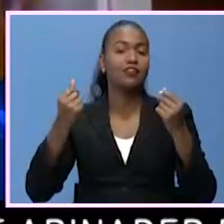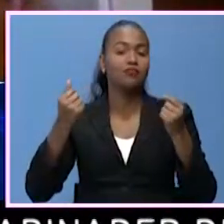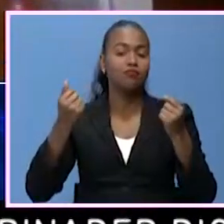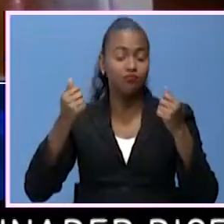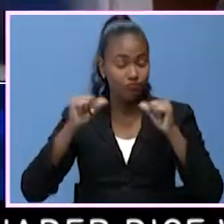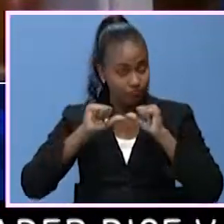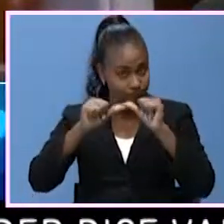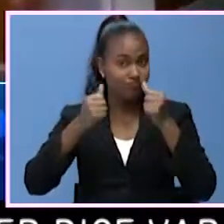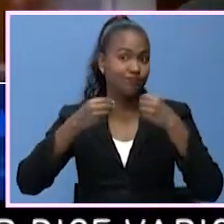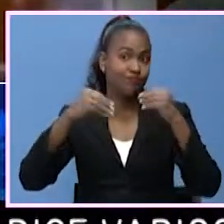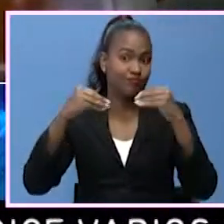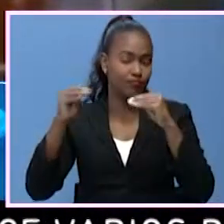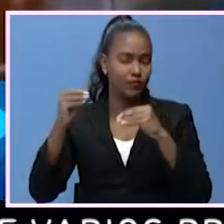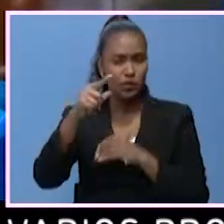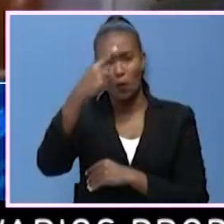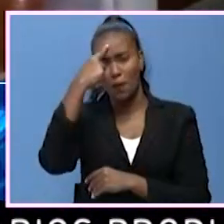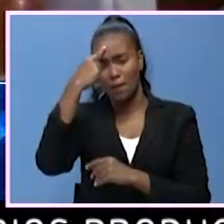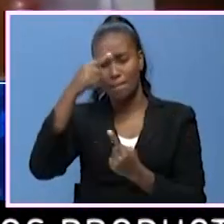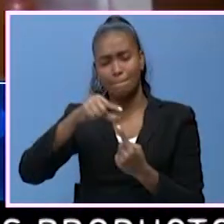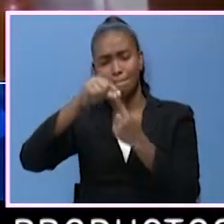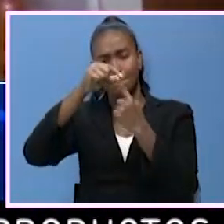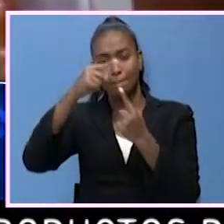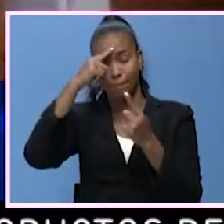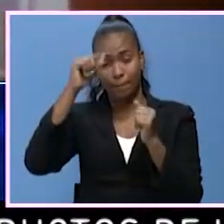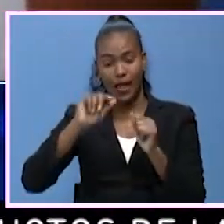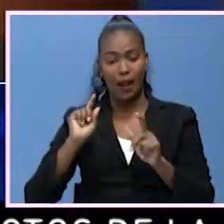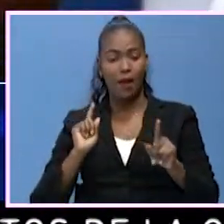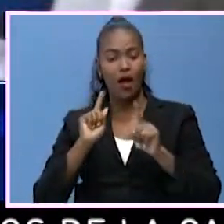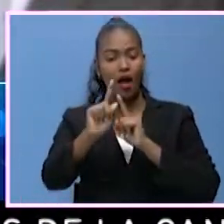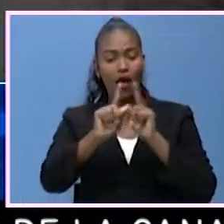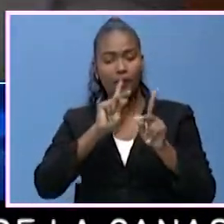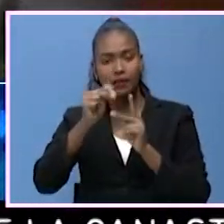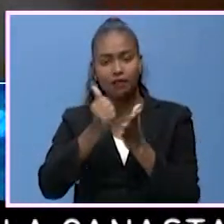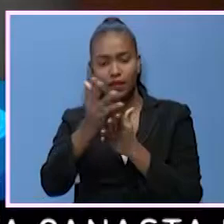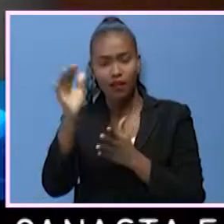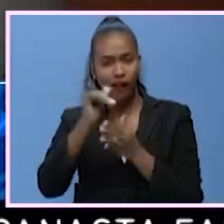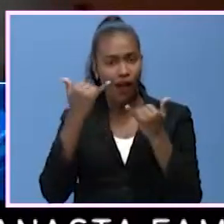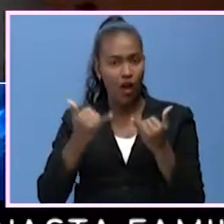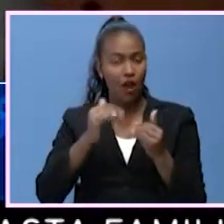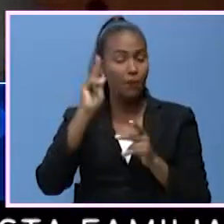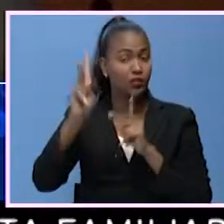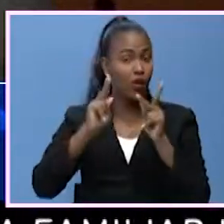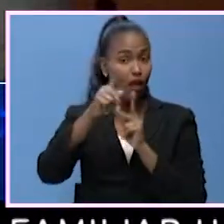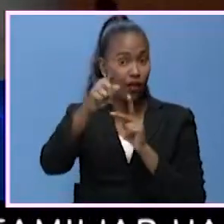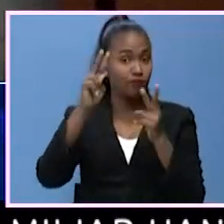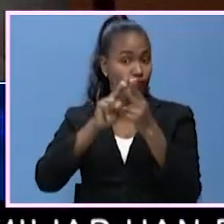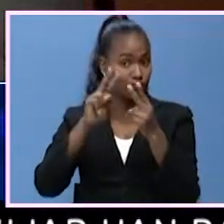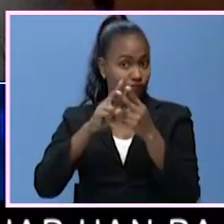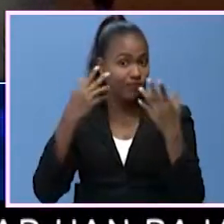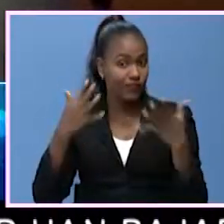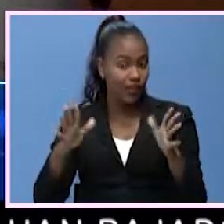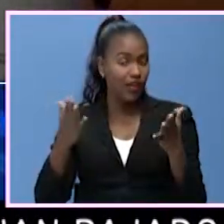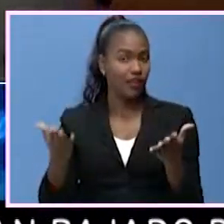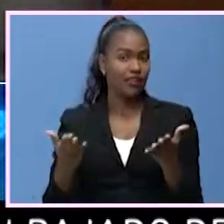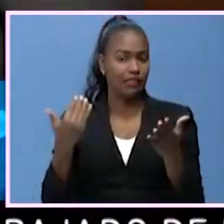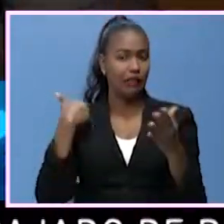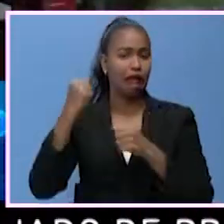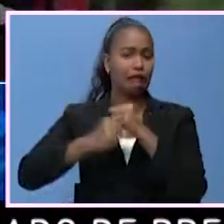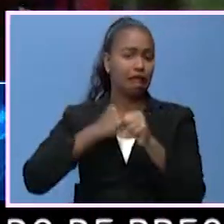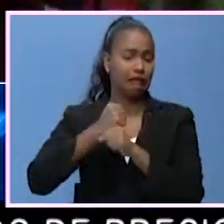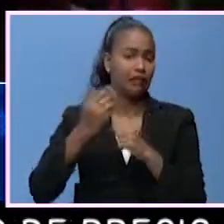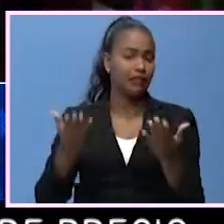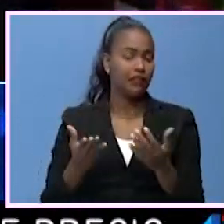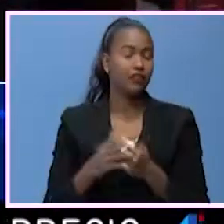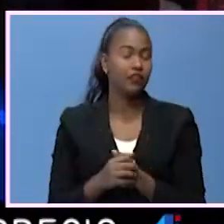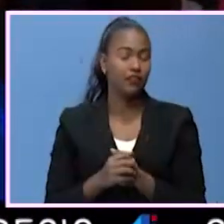así fue. ¿Qué tú entiendes que fue la clave para que te pudieras posicionar como ahora, que ya la gente te conoce? O sea, ya el flaco tiene varios años aquí.